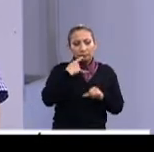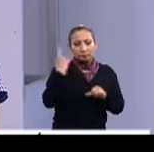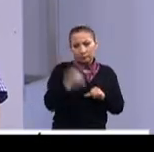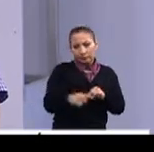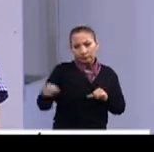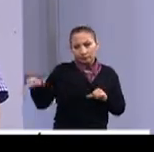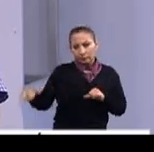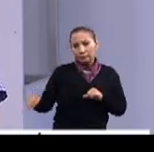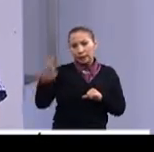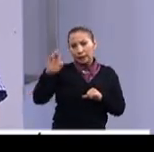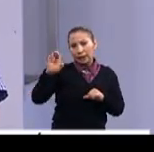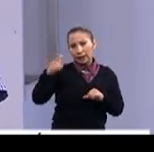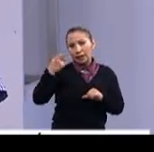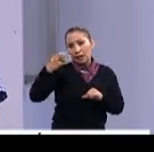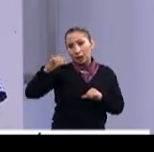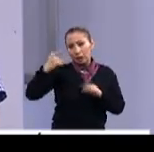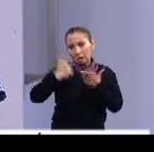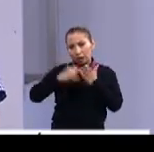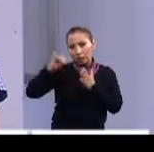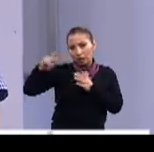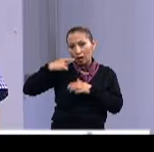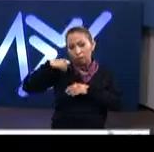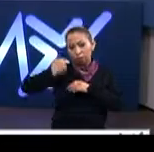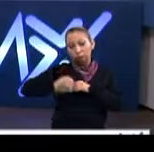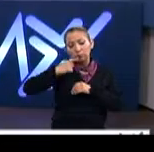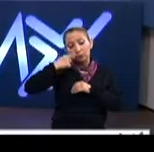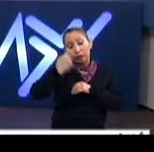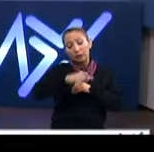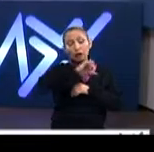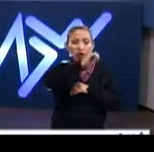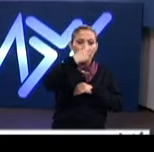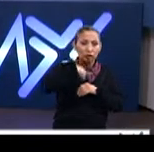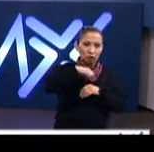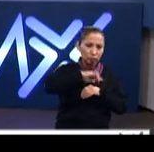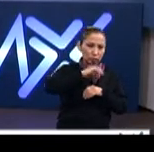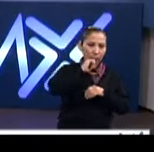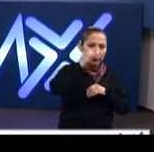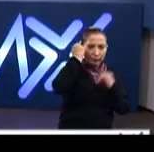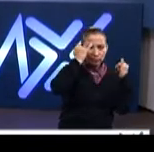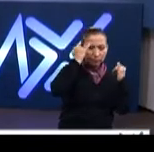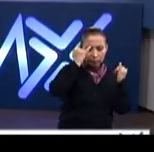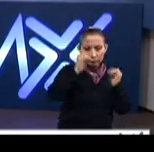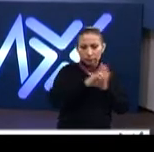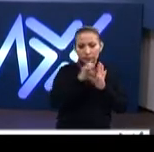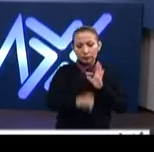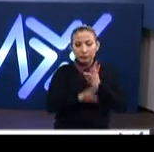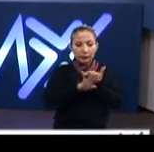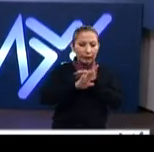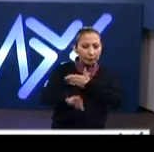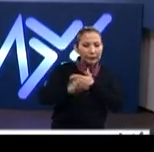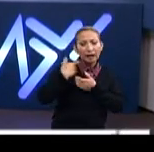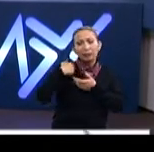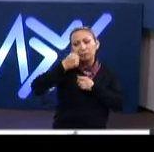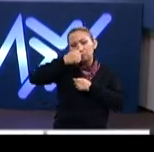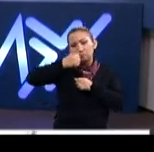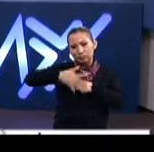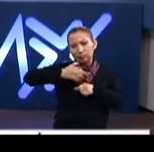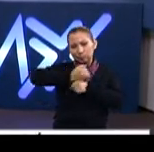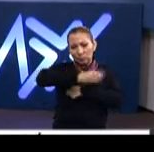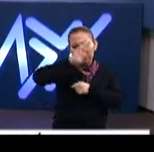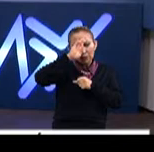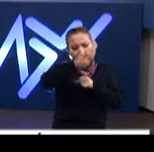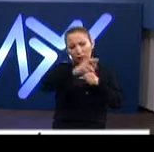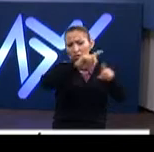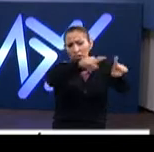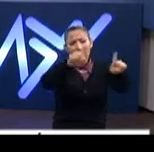un lado, la red de género del instituto y aquellas que nosotros también asumimos, que son, bueno, prevención de la violencia, respeto a